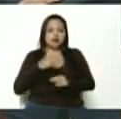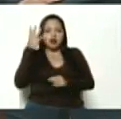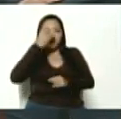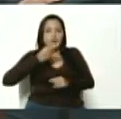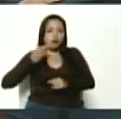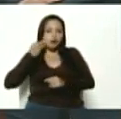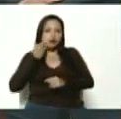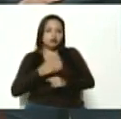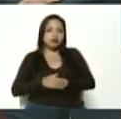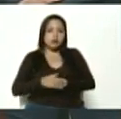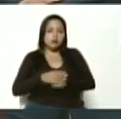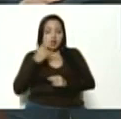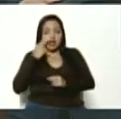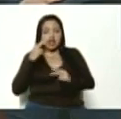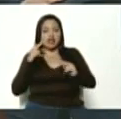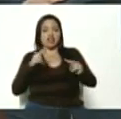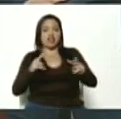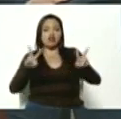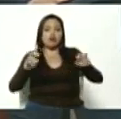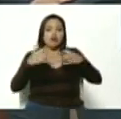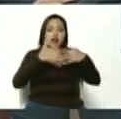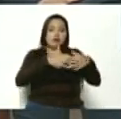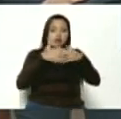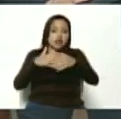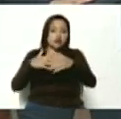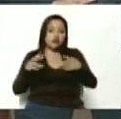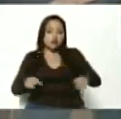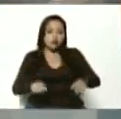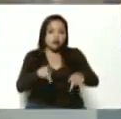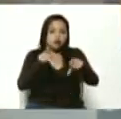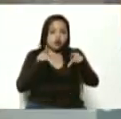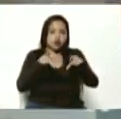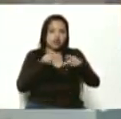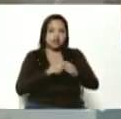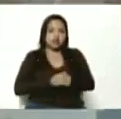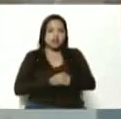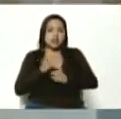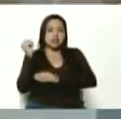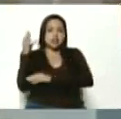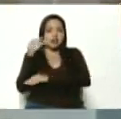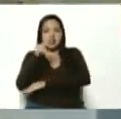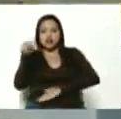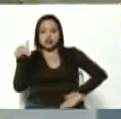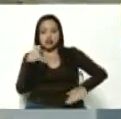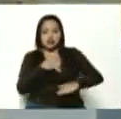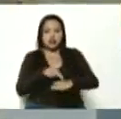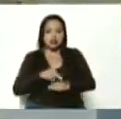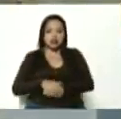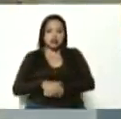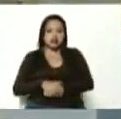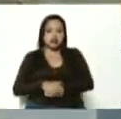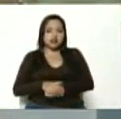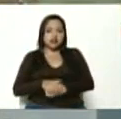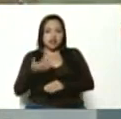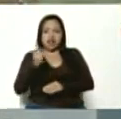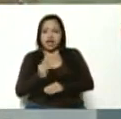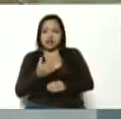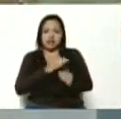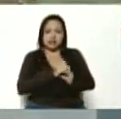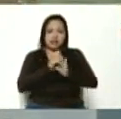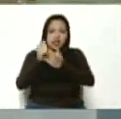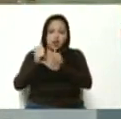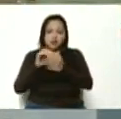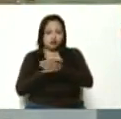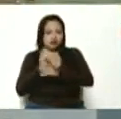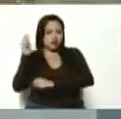juventud, que ve en el emprendimiento una oportunidad y que por supuesto la Asamblea Nacional, bueno, presidida por el